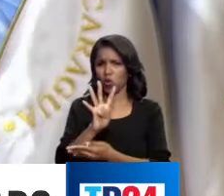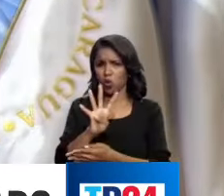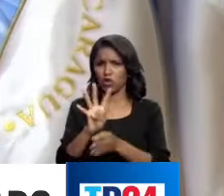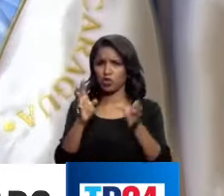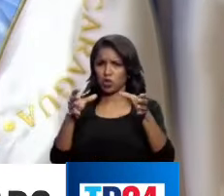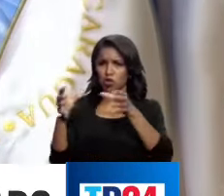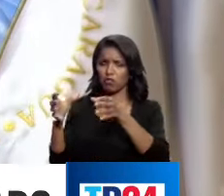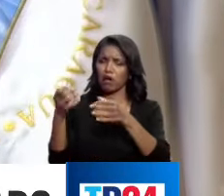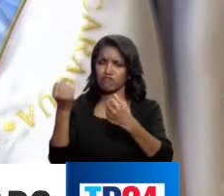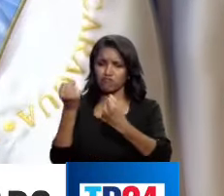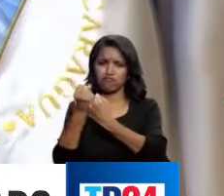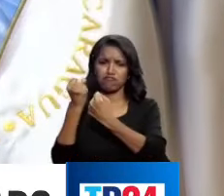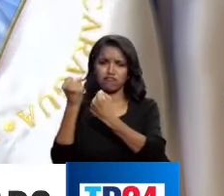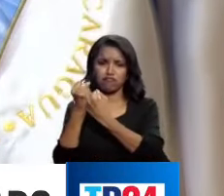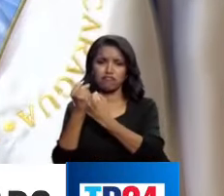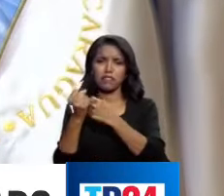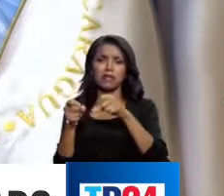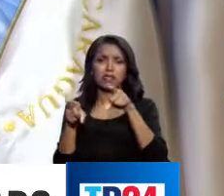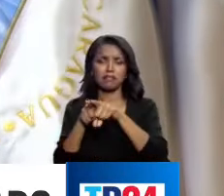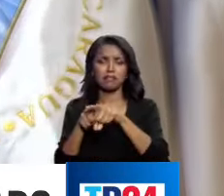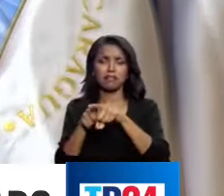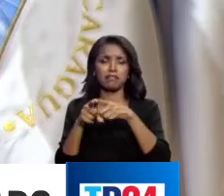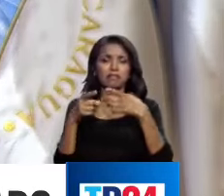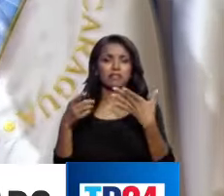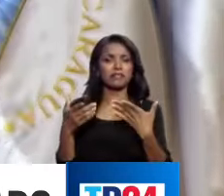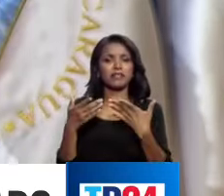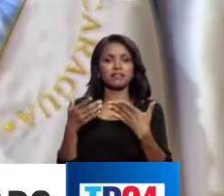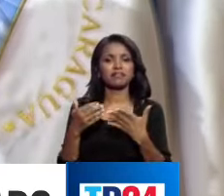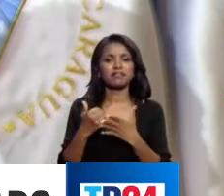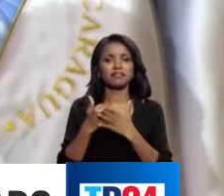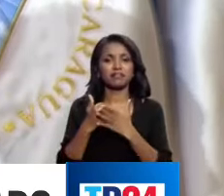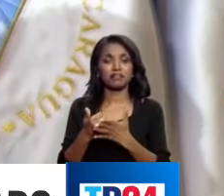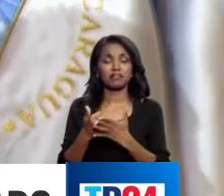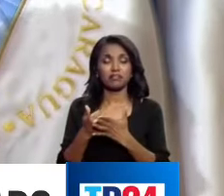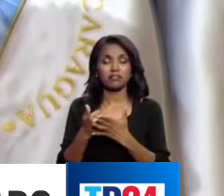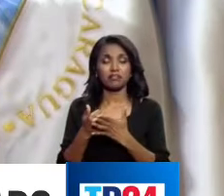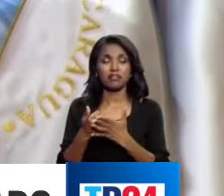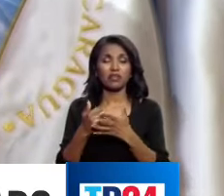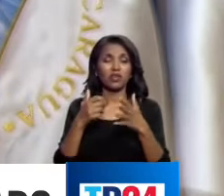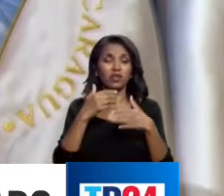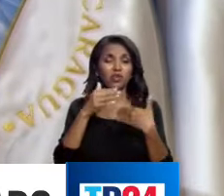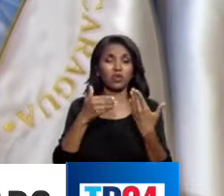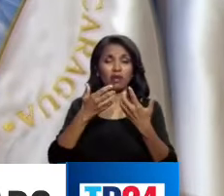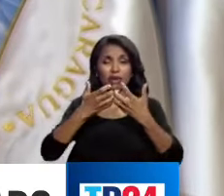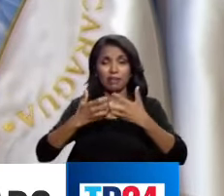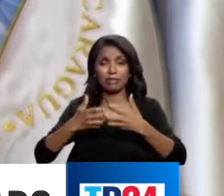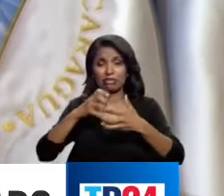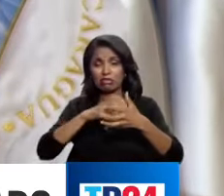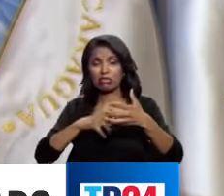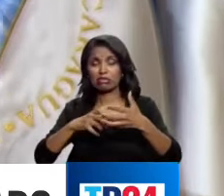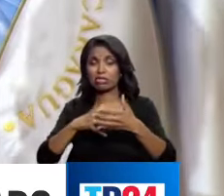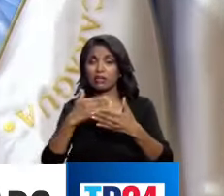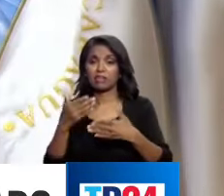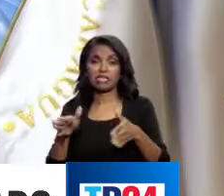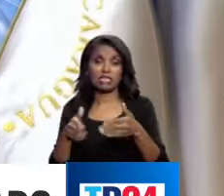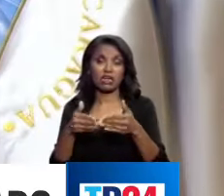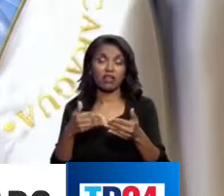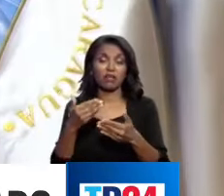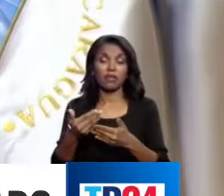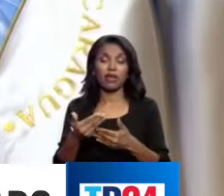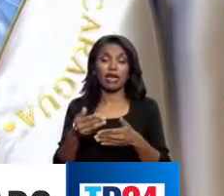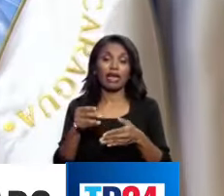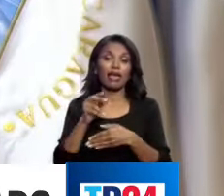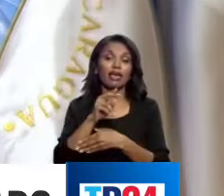nos ayudará a reponer con creces lo que dejará de aportar la mina al Producto Interno Bruto.